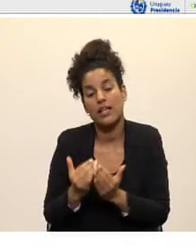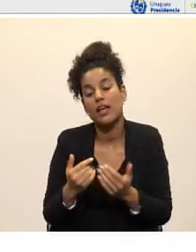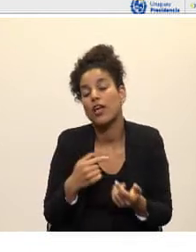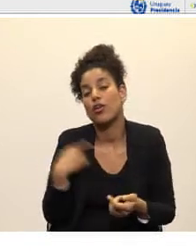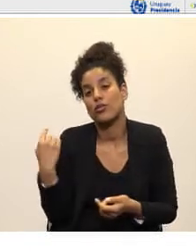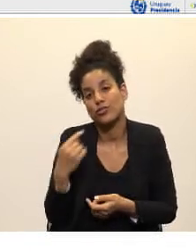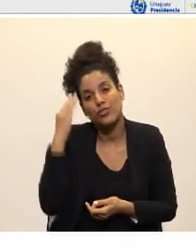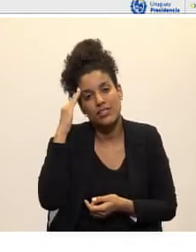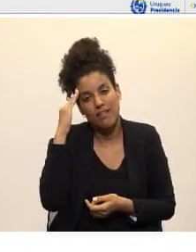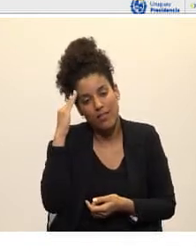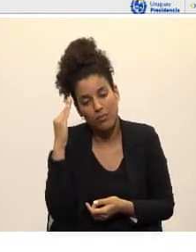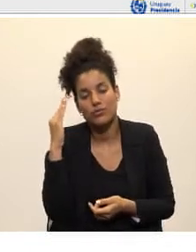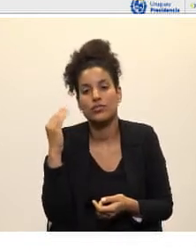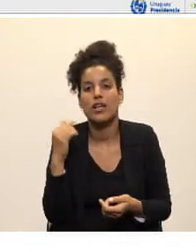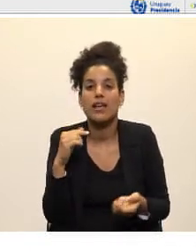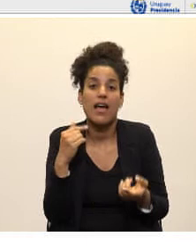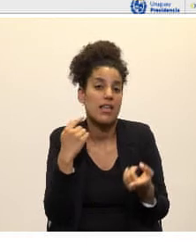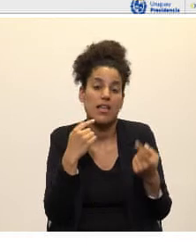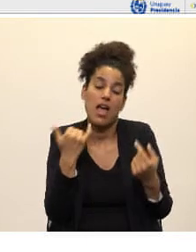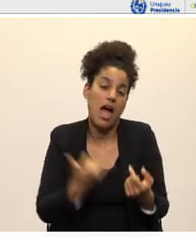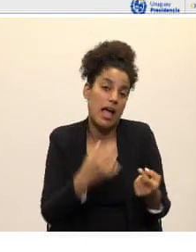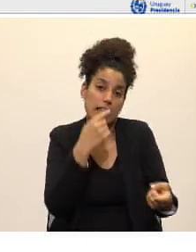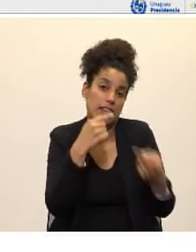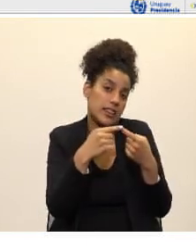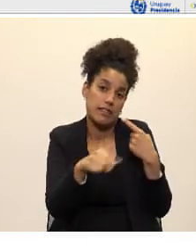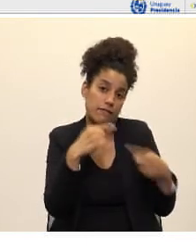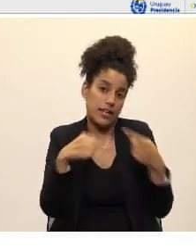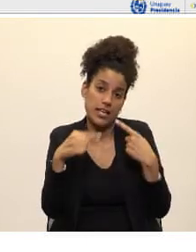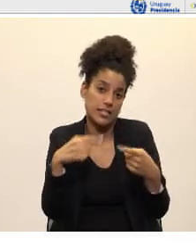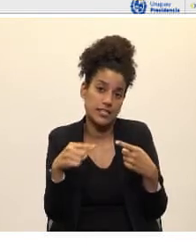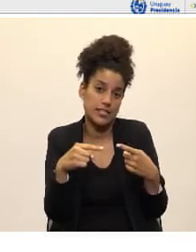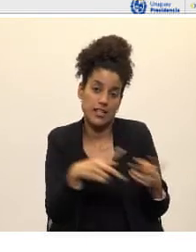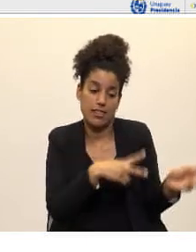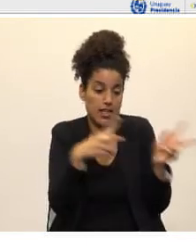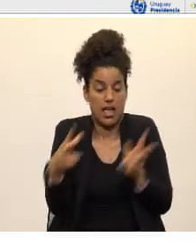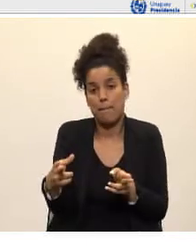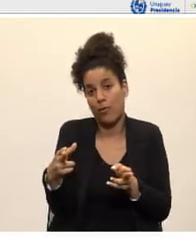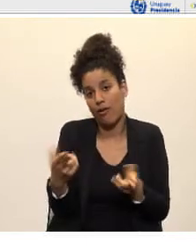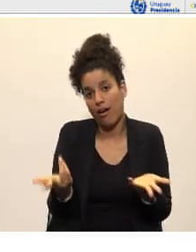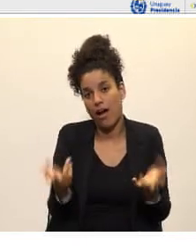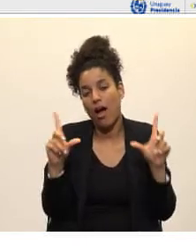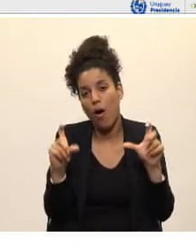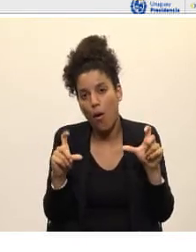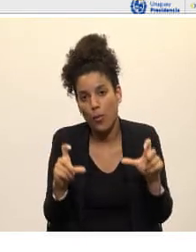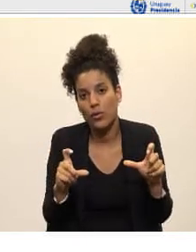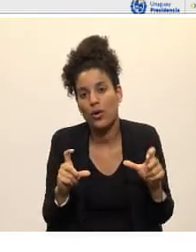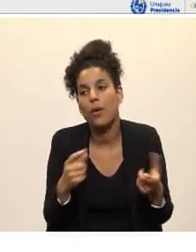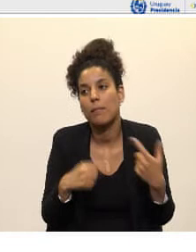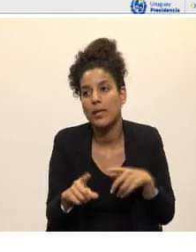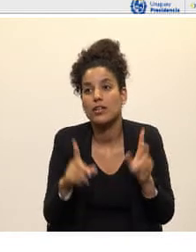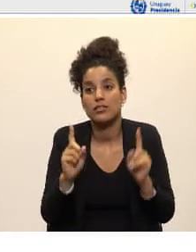las diferencias intergeneracionales obvias con nosotros, pero también diferencias